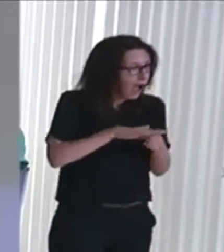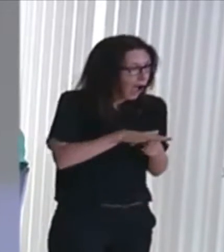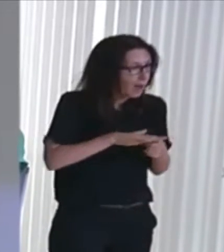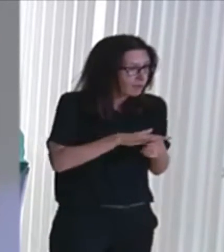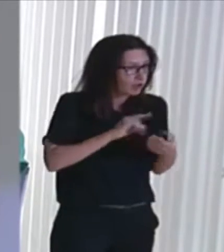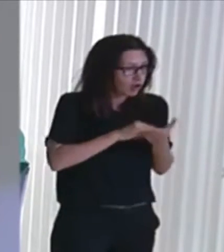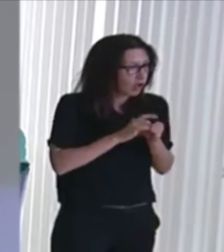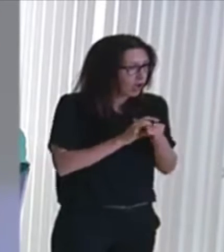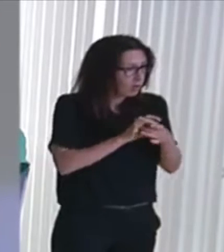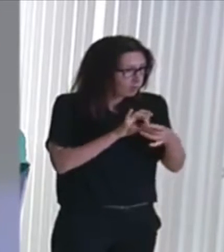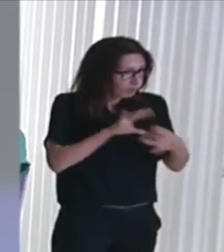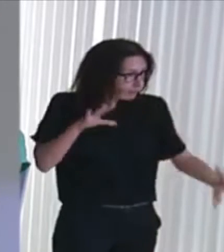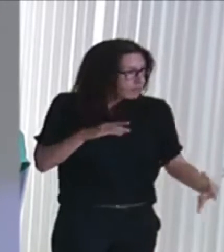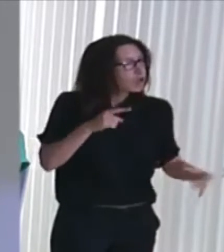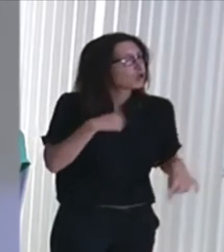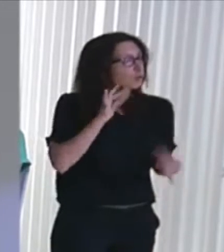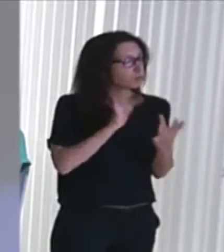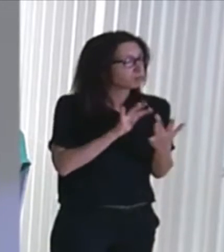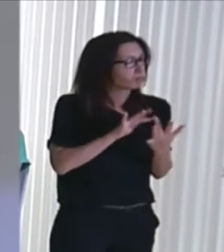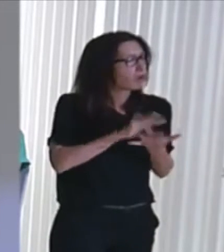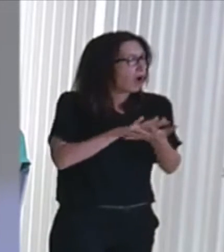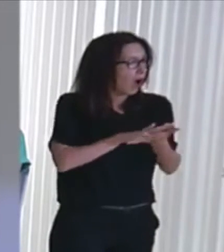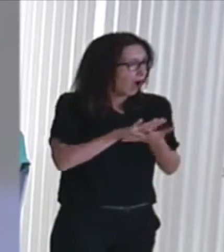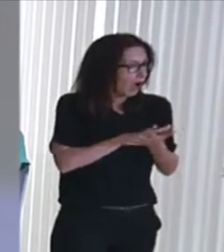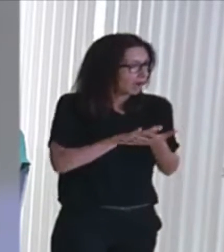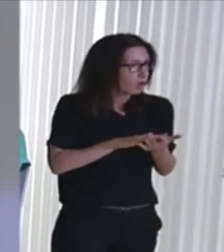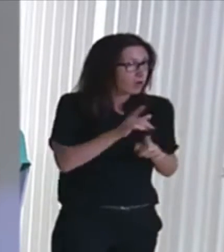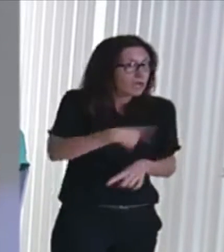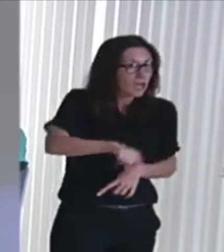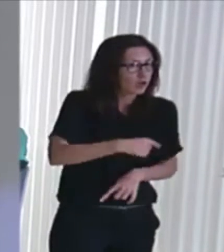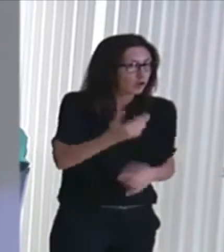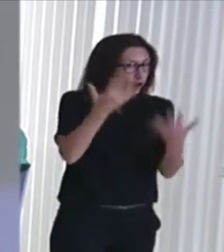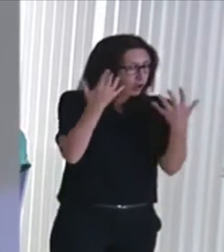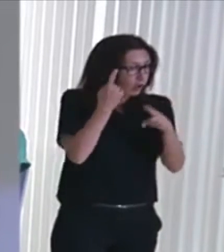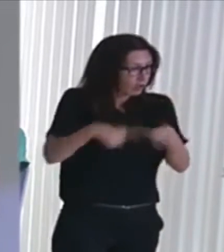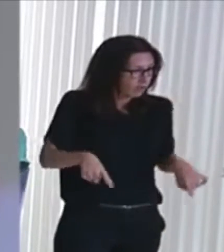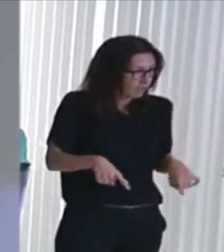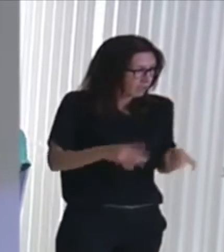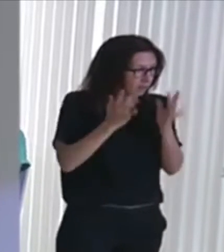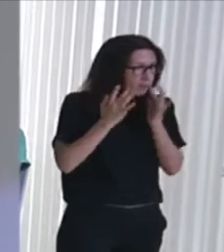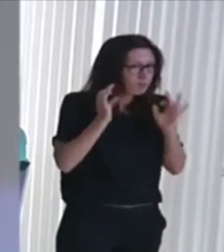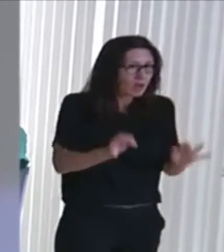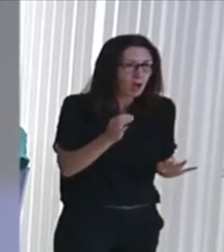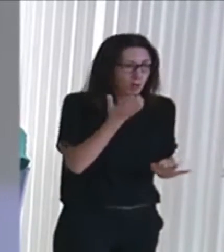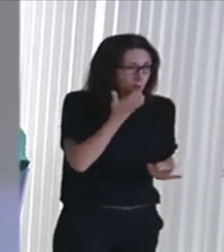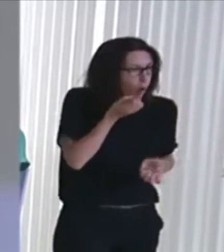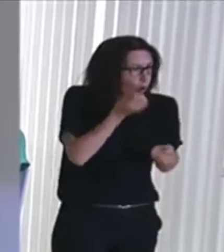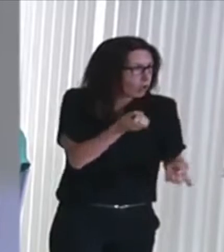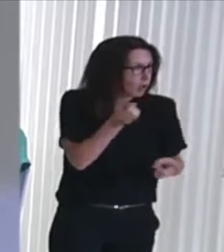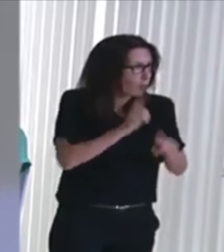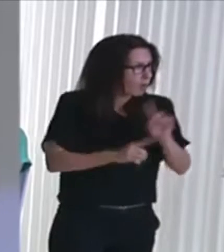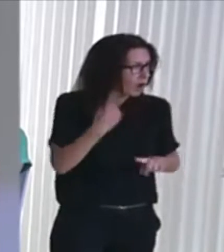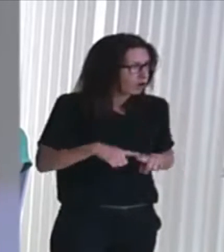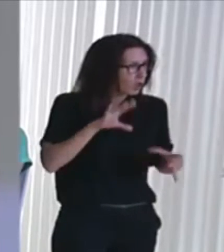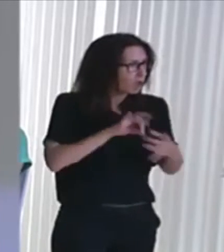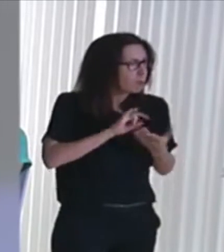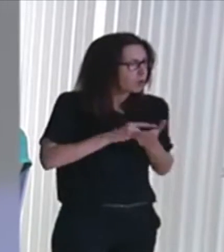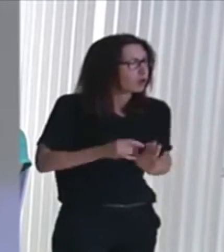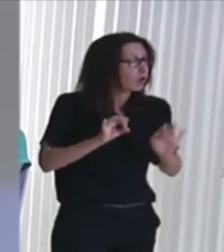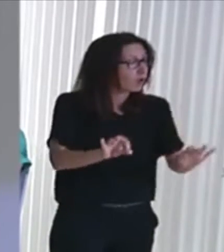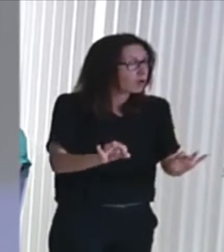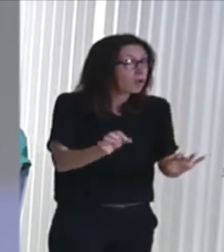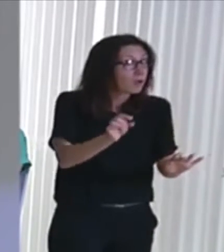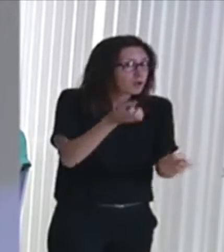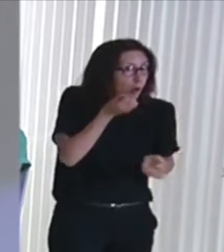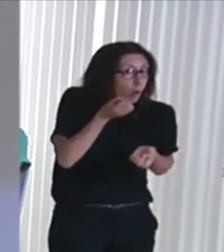y fuera del mundo del emprendimiento. Y que no van a saber darme un consejo igual, súper literal, del problema que yo tengo en un proyecto concreto, pero que